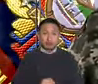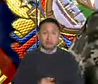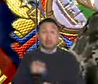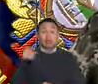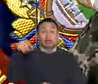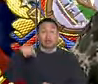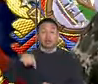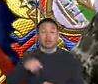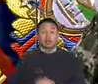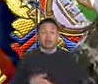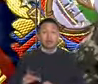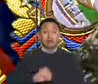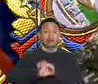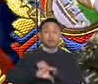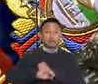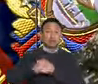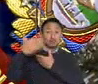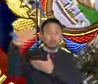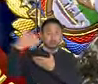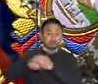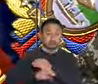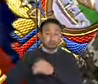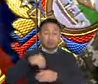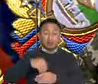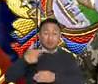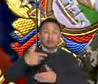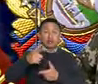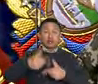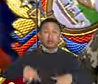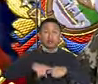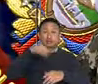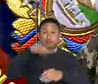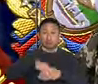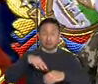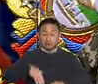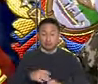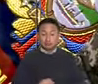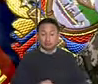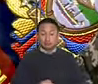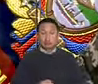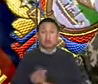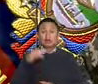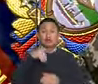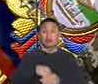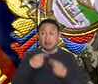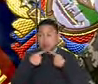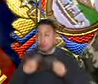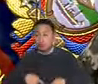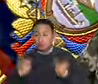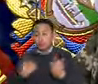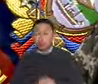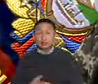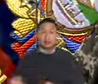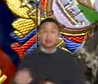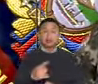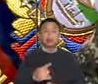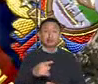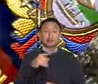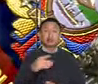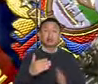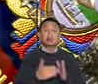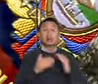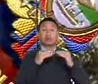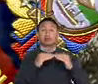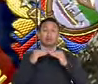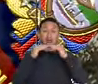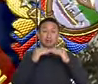encontrarse realizando propaganda en las afueras y tratando de hacer propaganda en la parte interna, se le ha dado la citación contra la